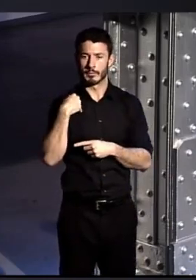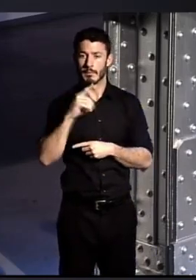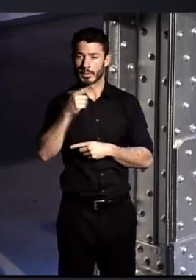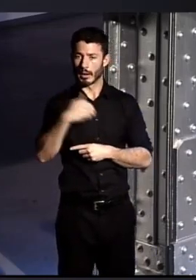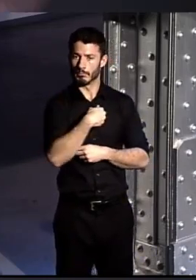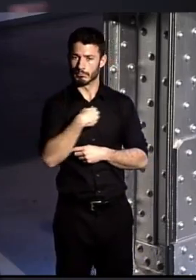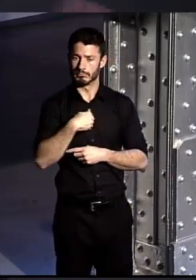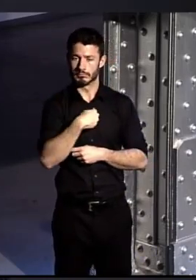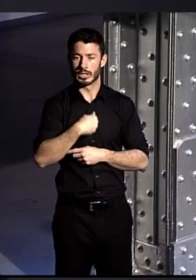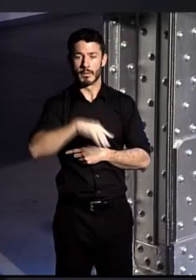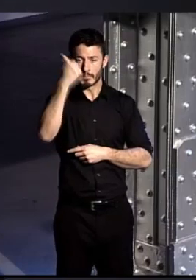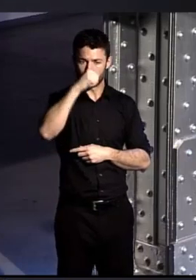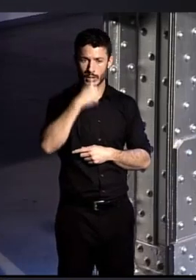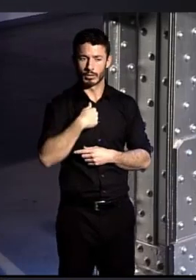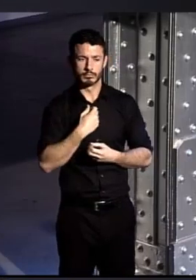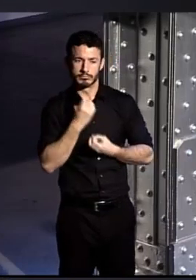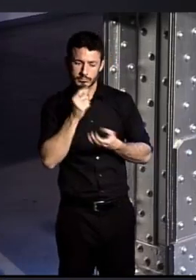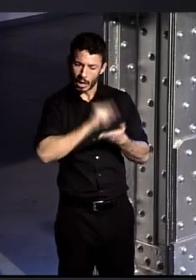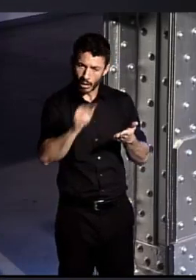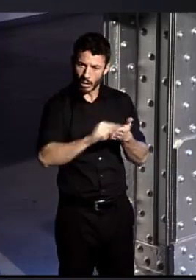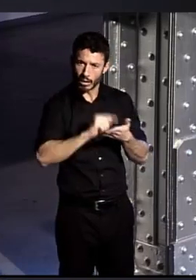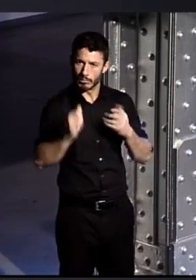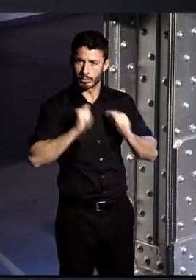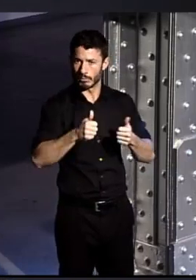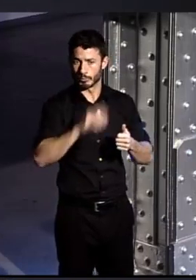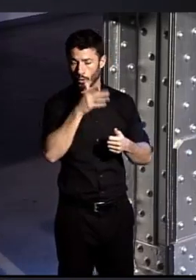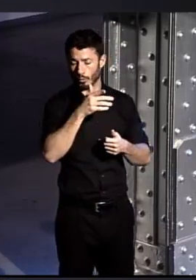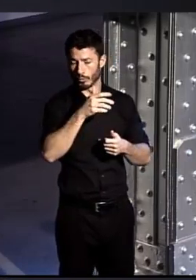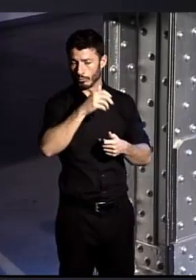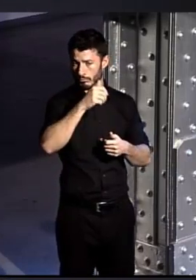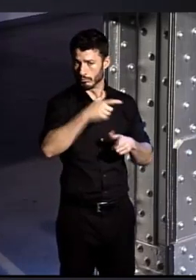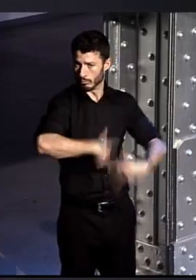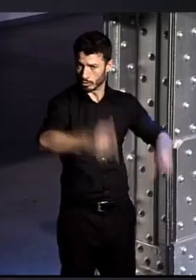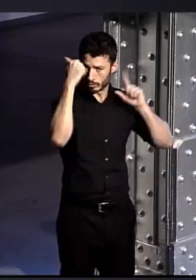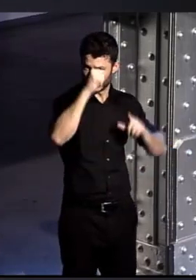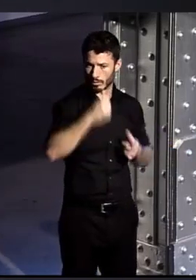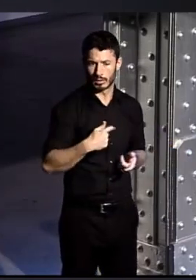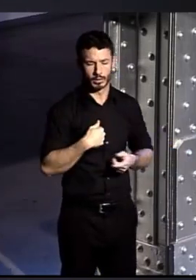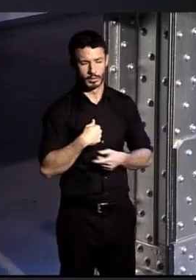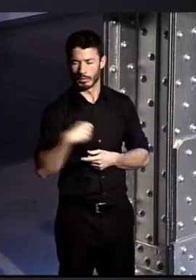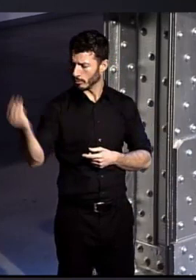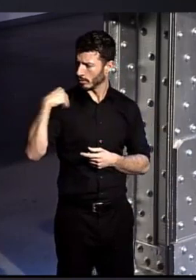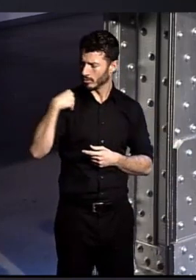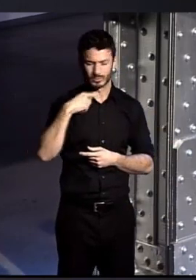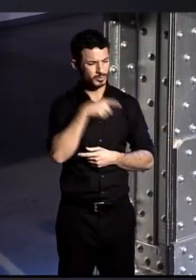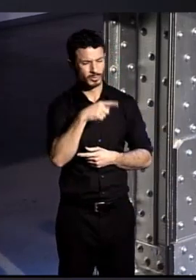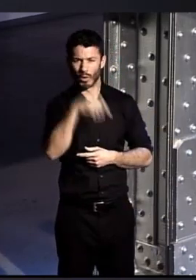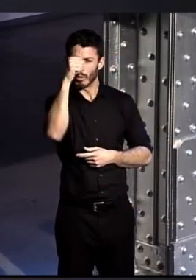hice, no, en Los aires difíciles no era primera persona, pero el protagonista era masculino, y me decían, ¿y usted cómo conoce también a los hombres? Dije,